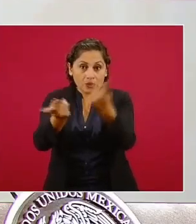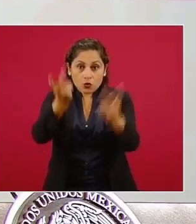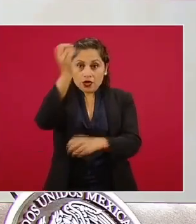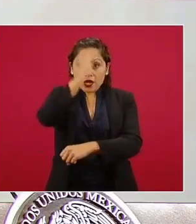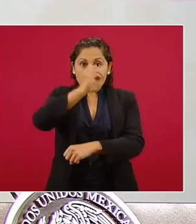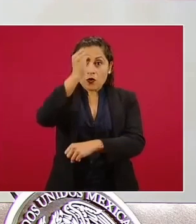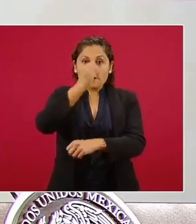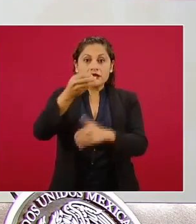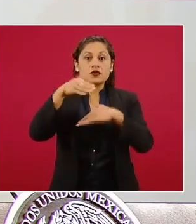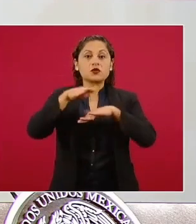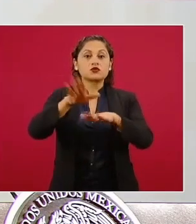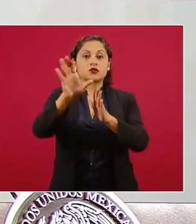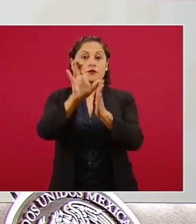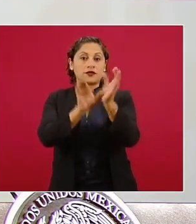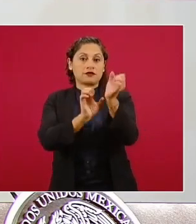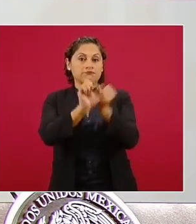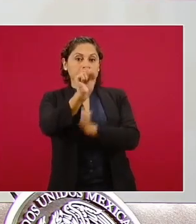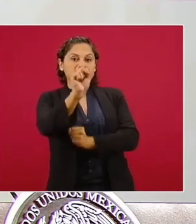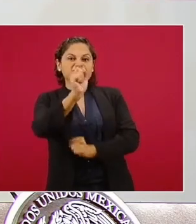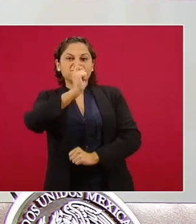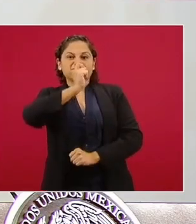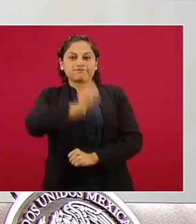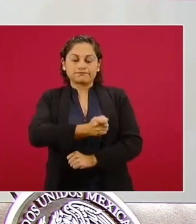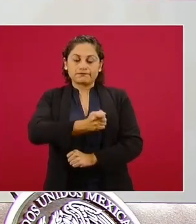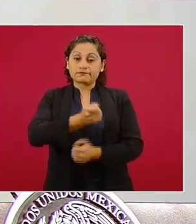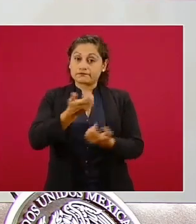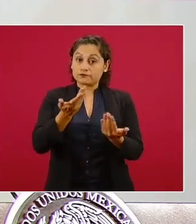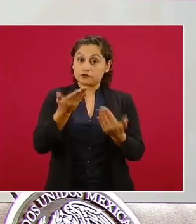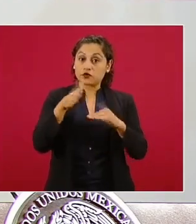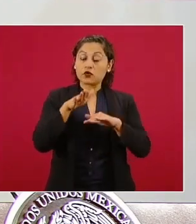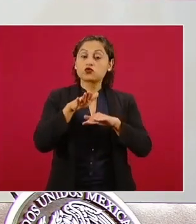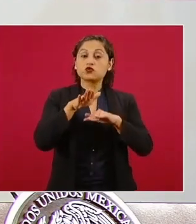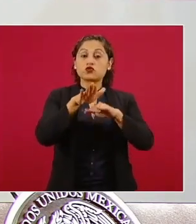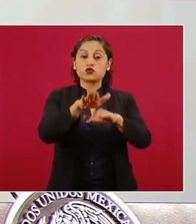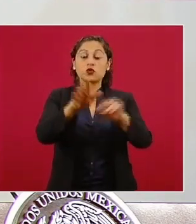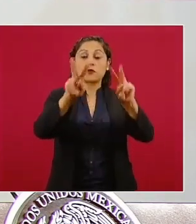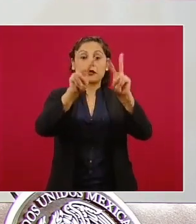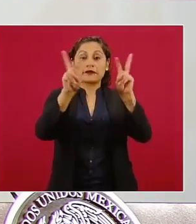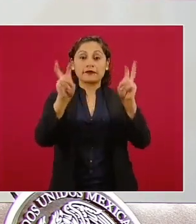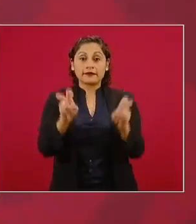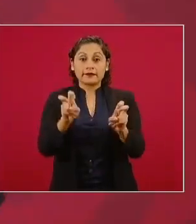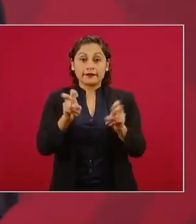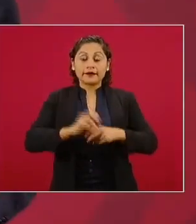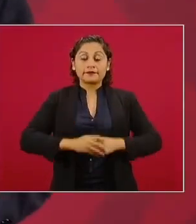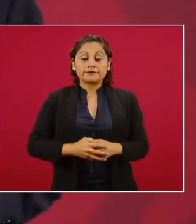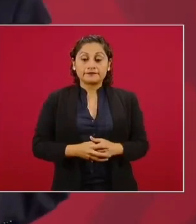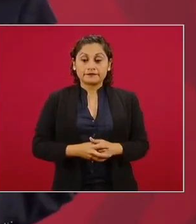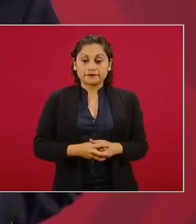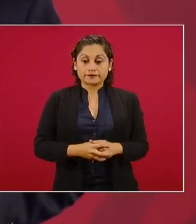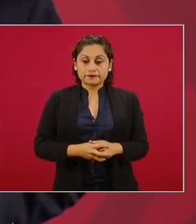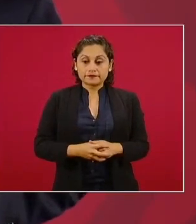en este caso para decidir si se